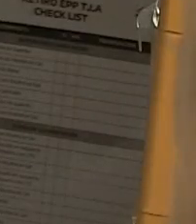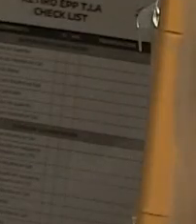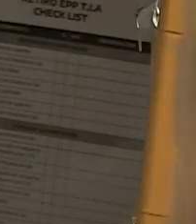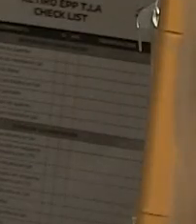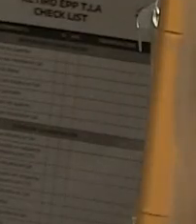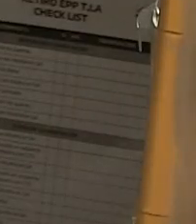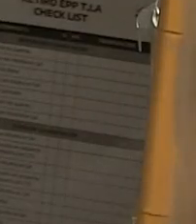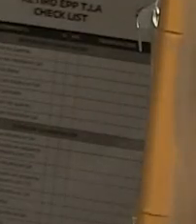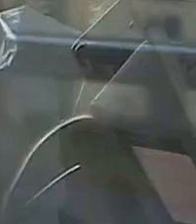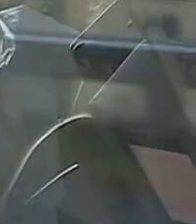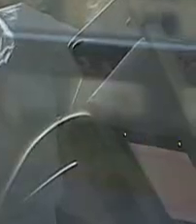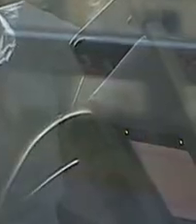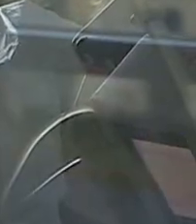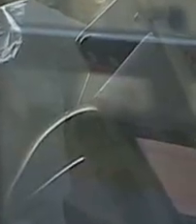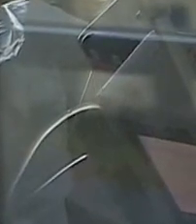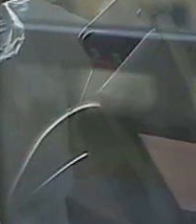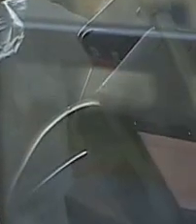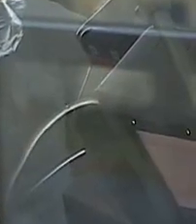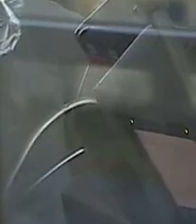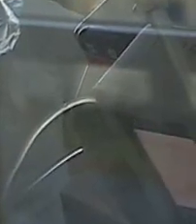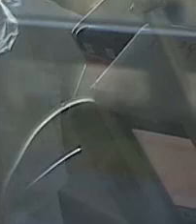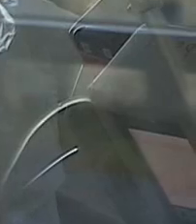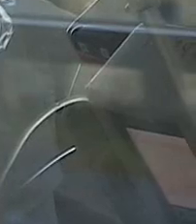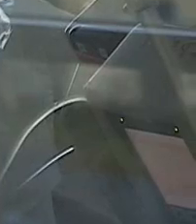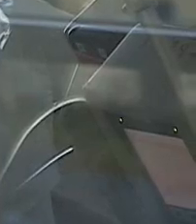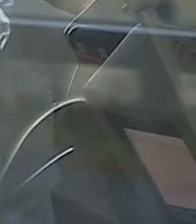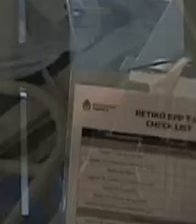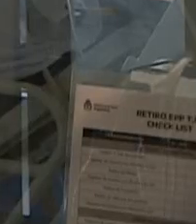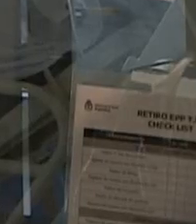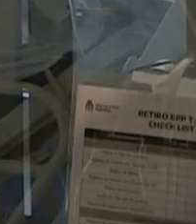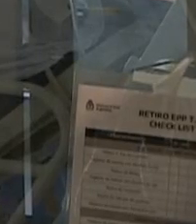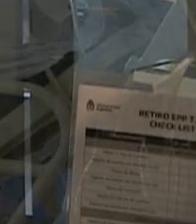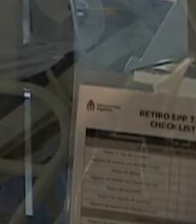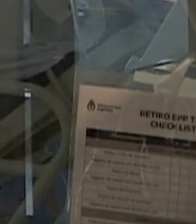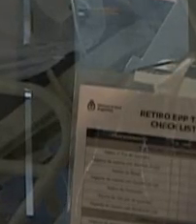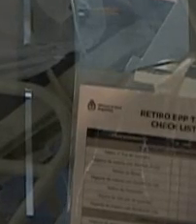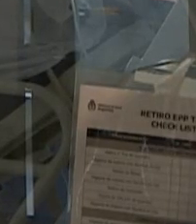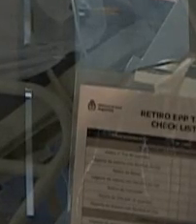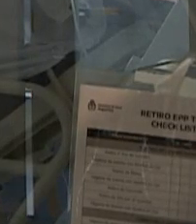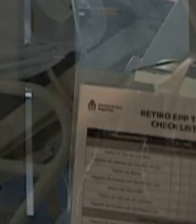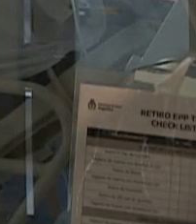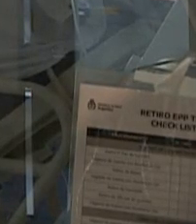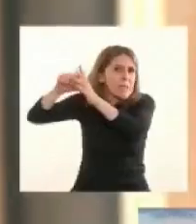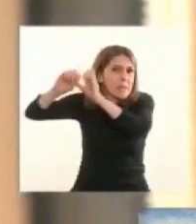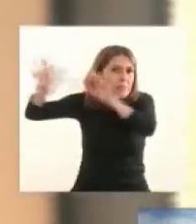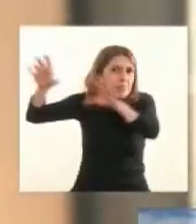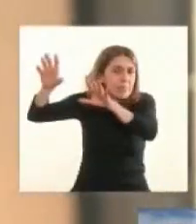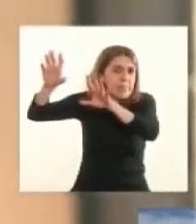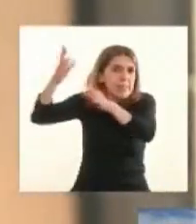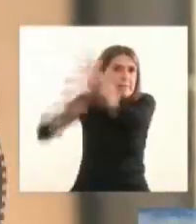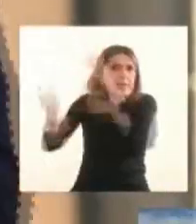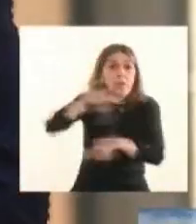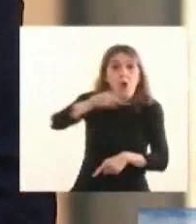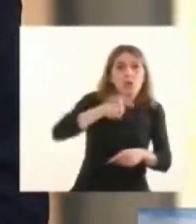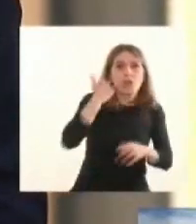capital y su área metropolitana la más poblada del país y que durante los primeros meses fue la más afectada si nosotros